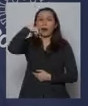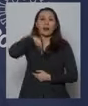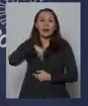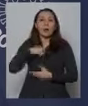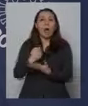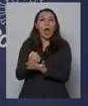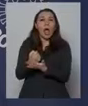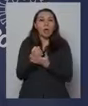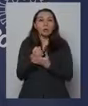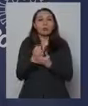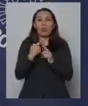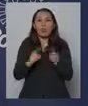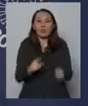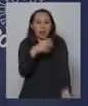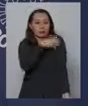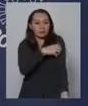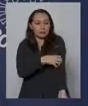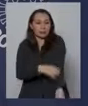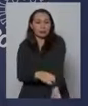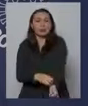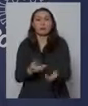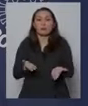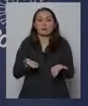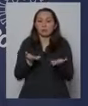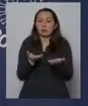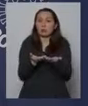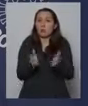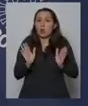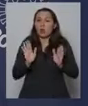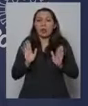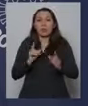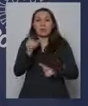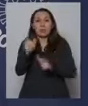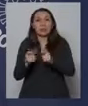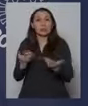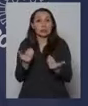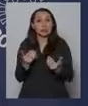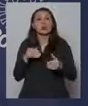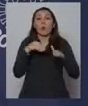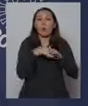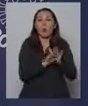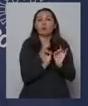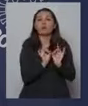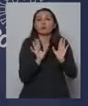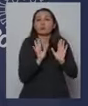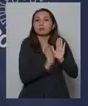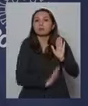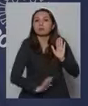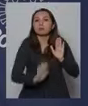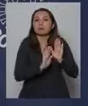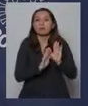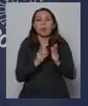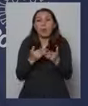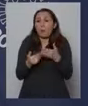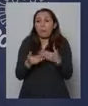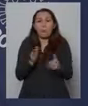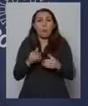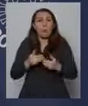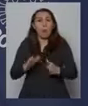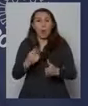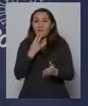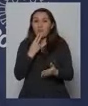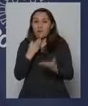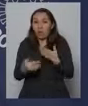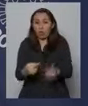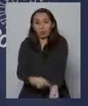ubicados en distintas regiones del país, pero dispuestos para cualquier ciudadano que lo requiera, independiente de dónde viva o